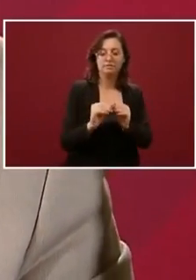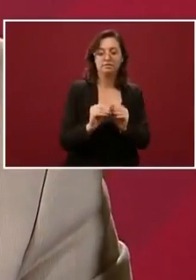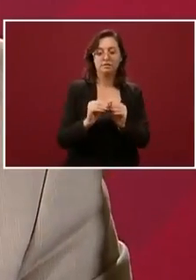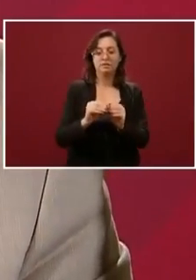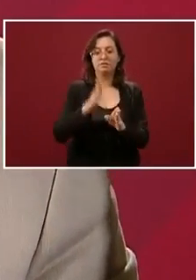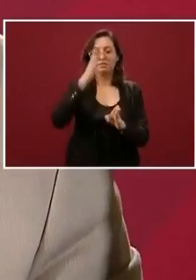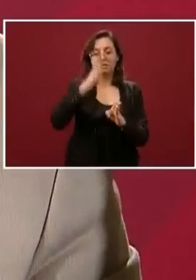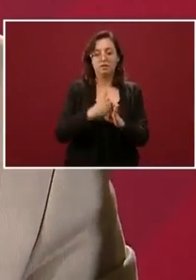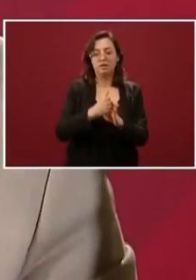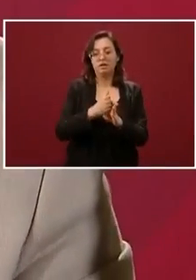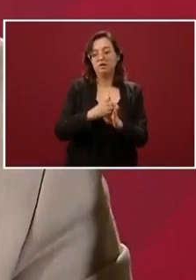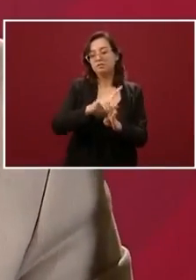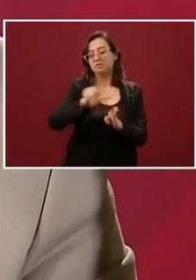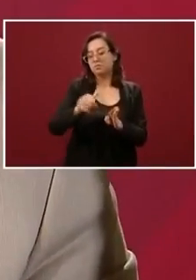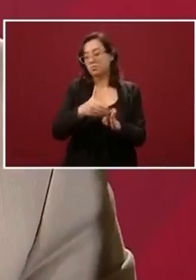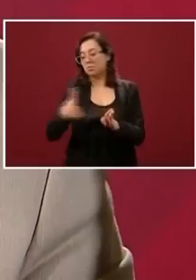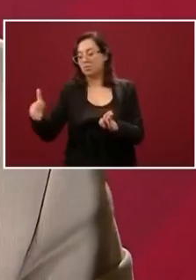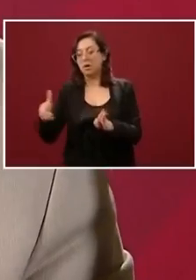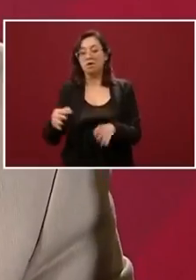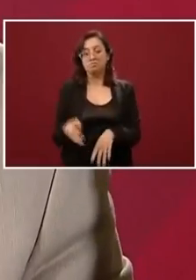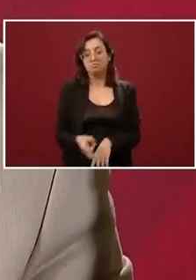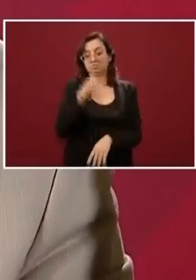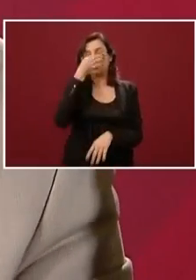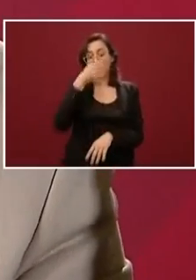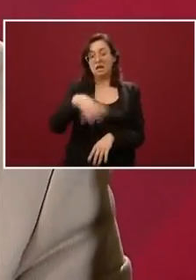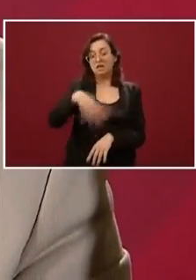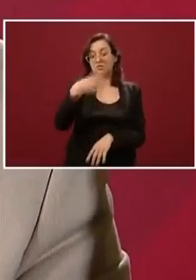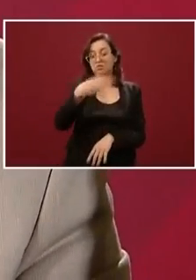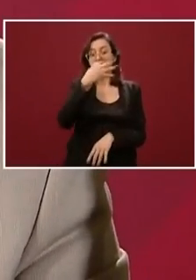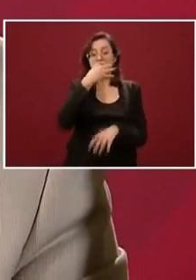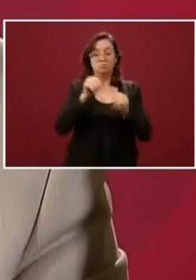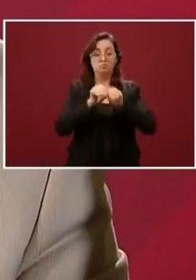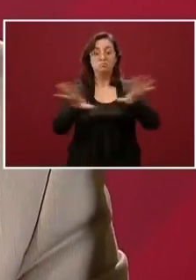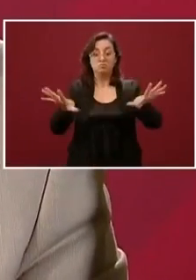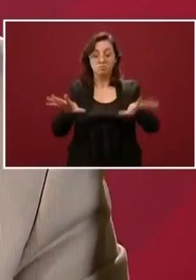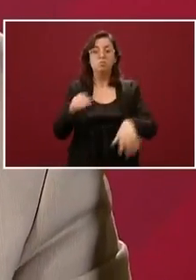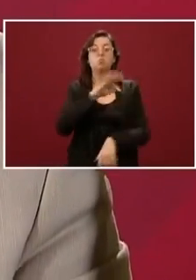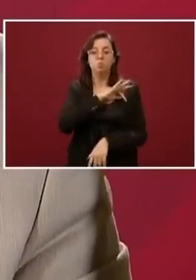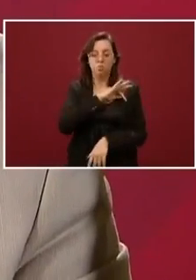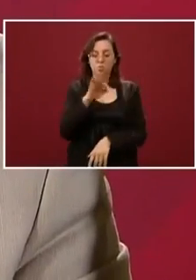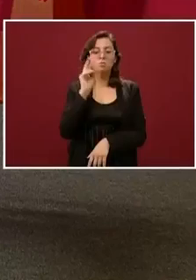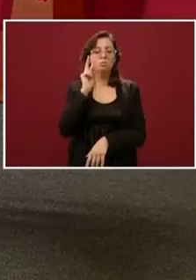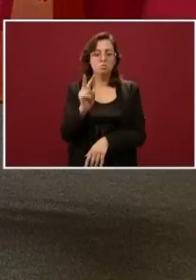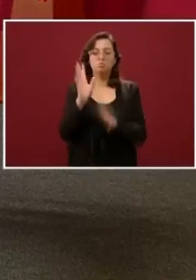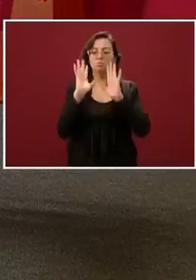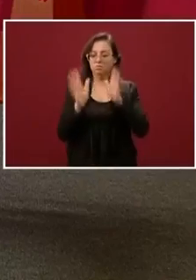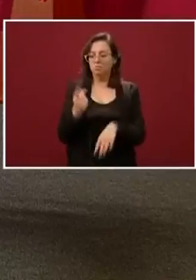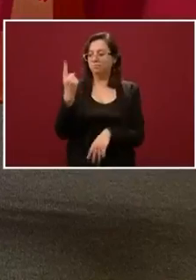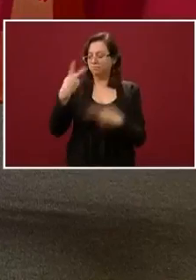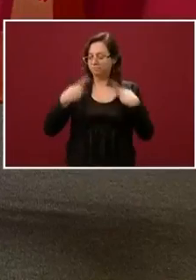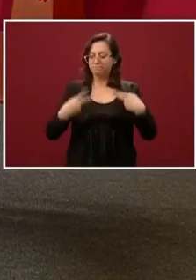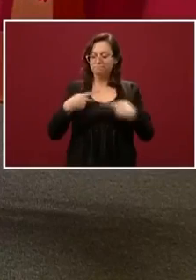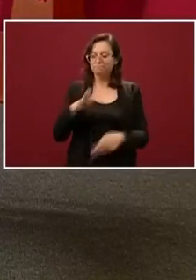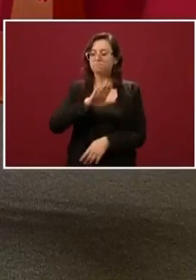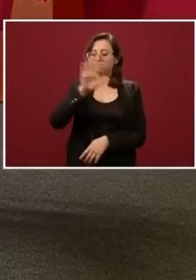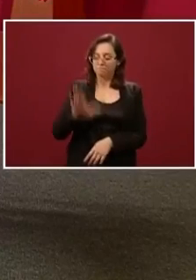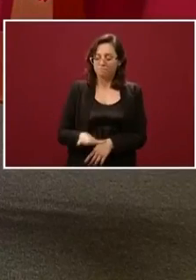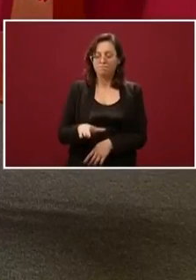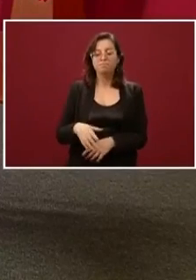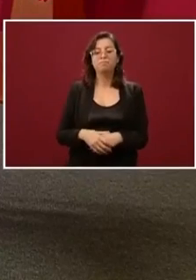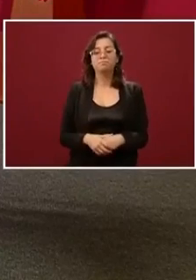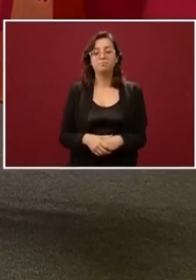hoy están a 14 minutos de publicar la tabla. El día de hoy sí se va a encontrar la defunción como un caso